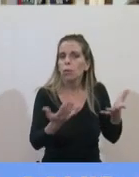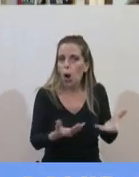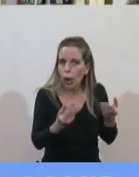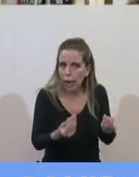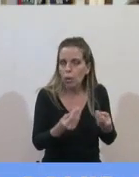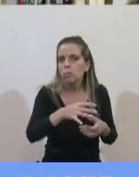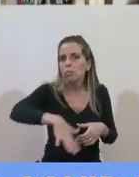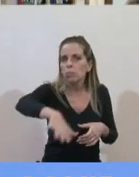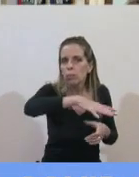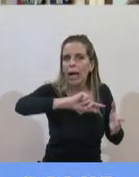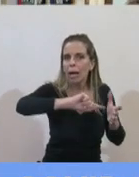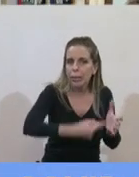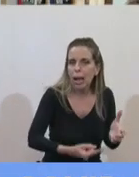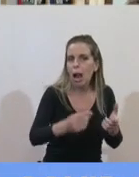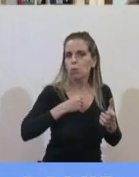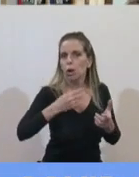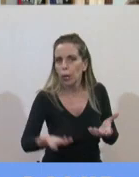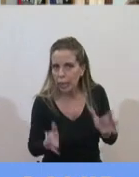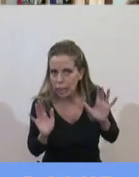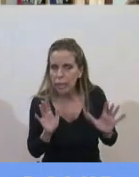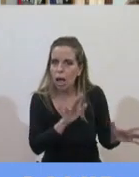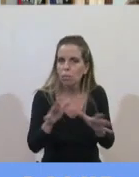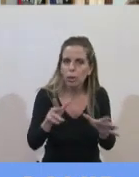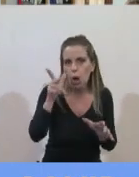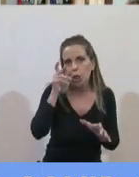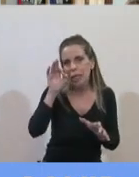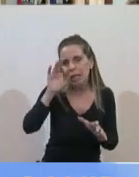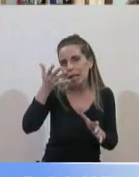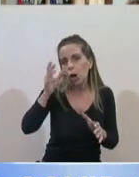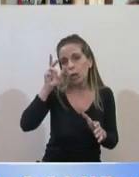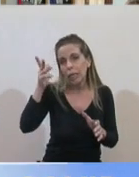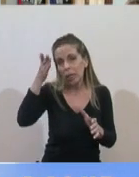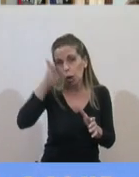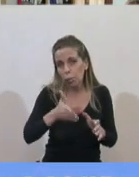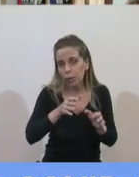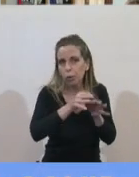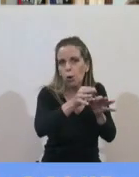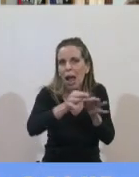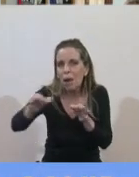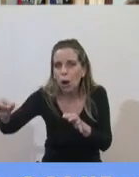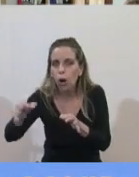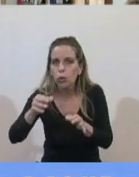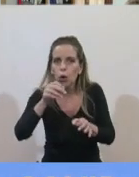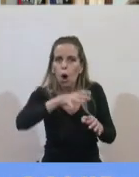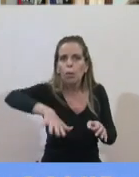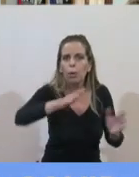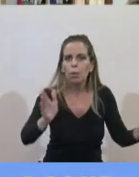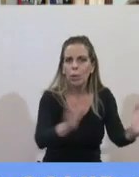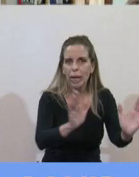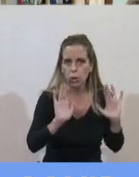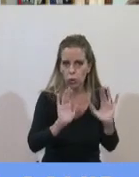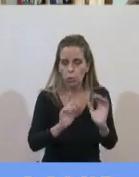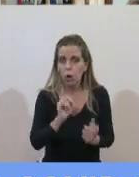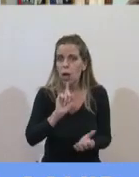muchos ámbitos metropolitanos pero que por ahí no tenía sentido en el 85% de los pueblos que tienen menos de 20.000 habitantes pero el resto de los de